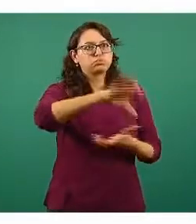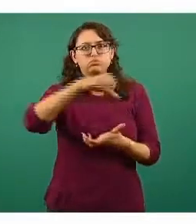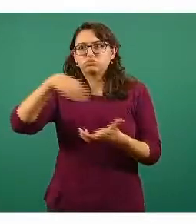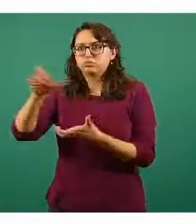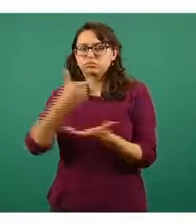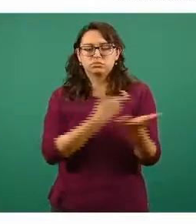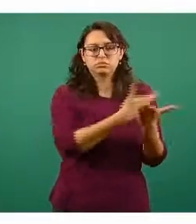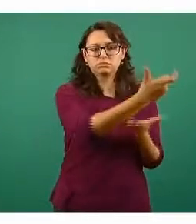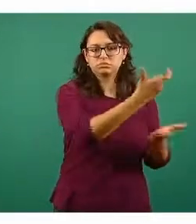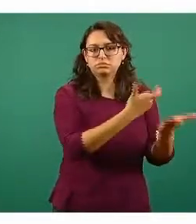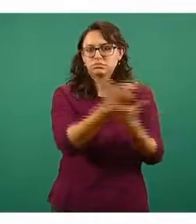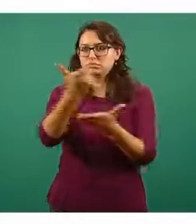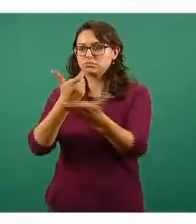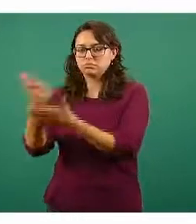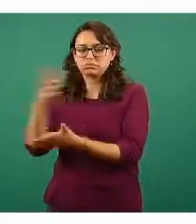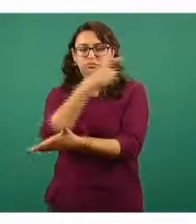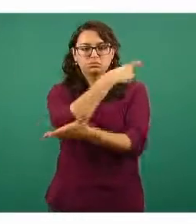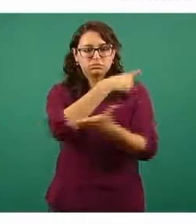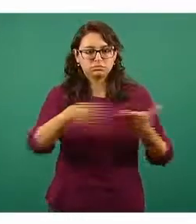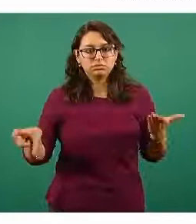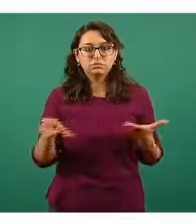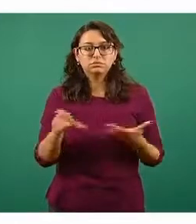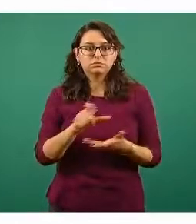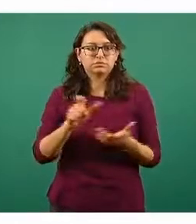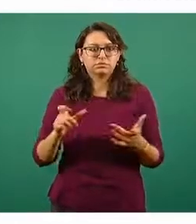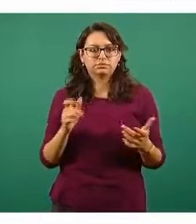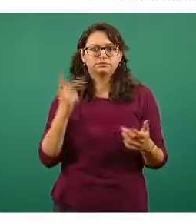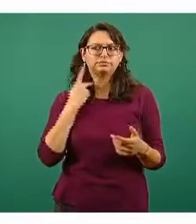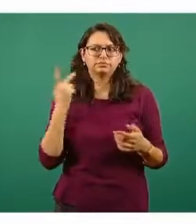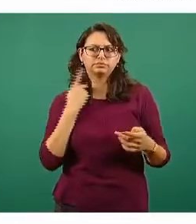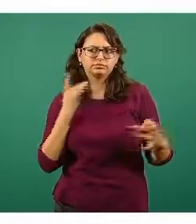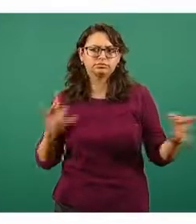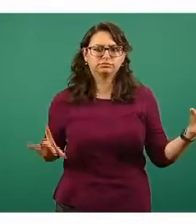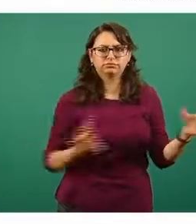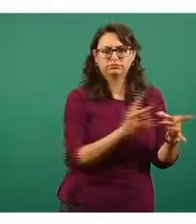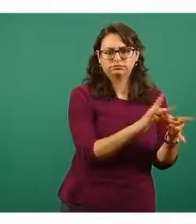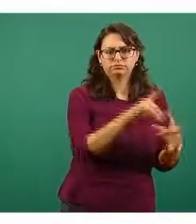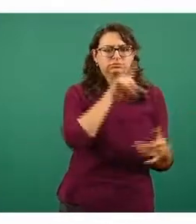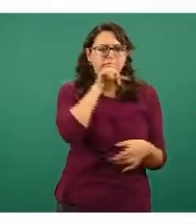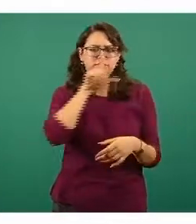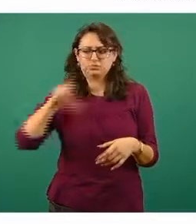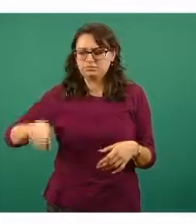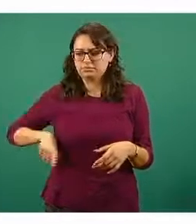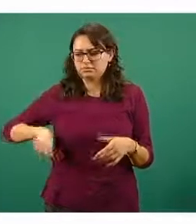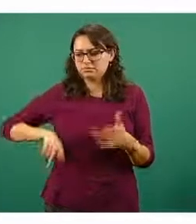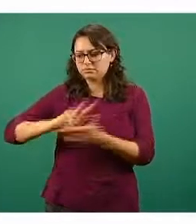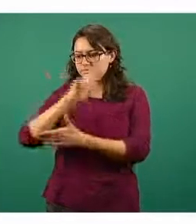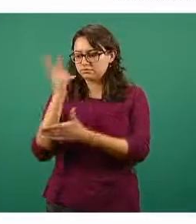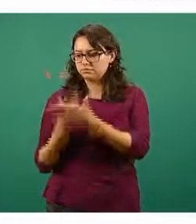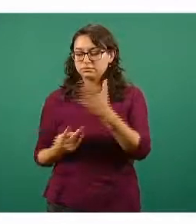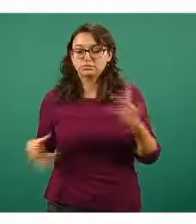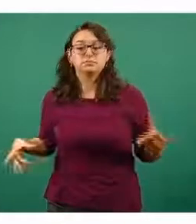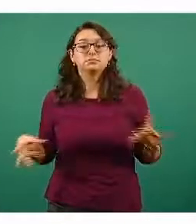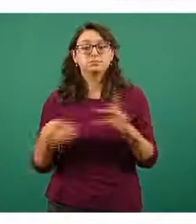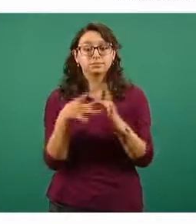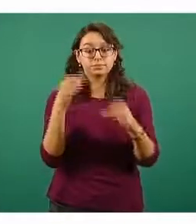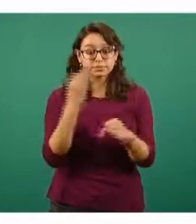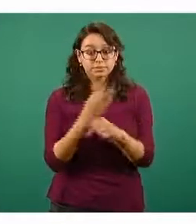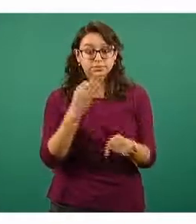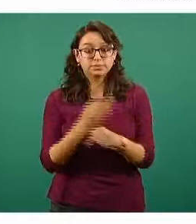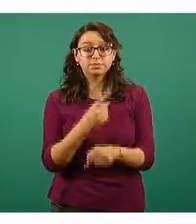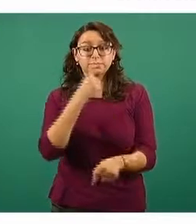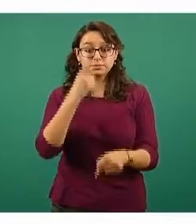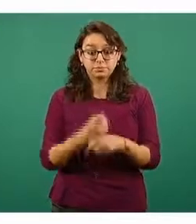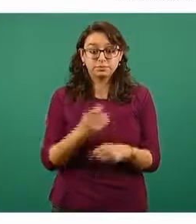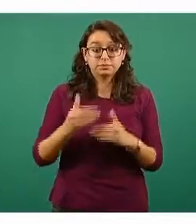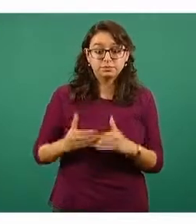política, sino es un programa del Gobierno de la República. Y estamos en la etapa 1, 5